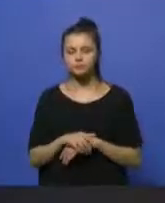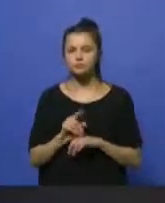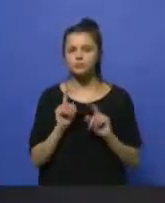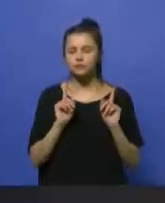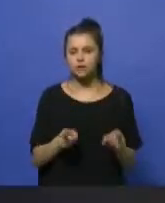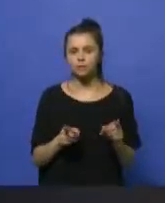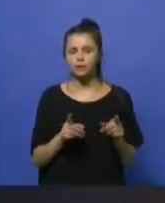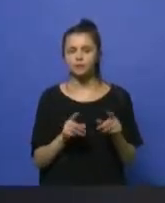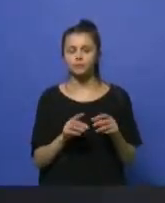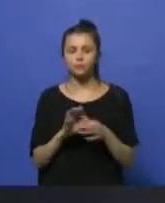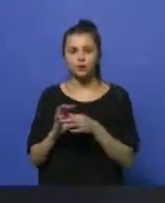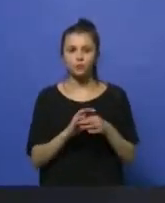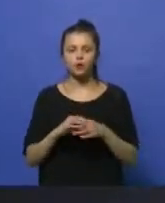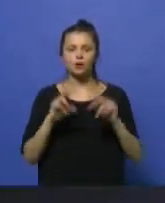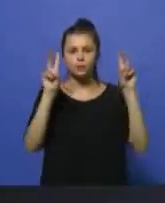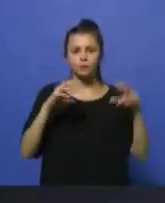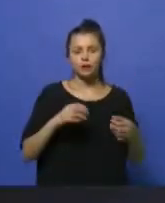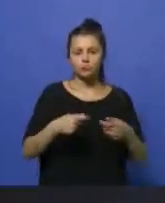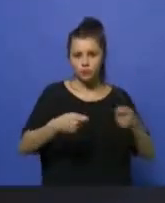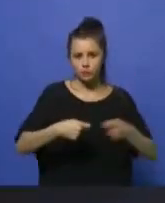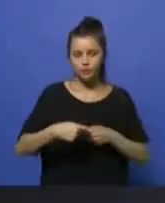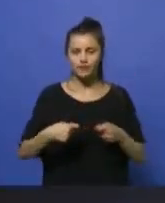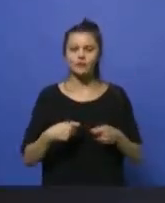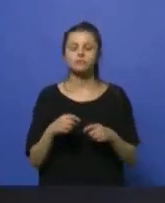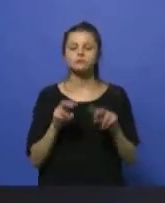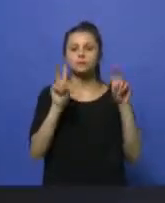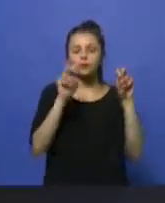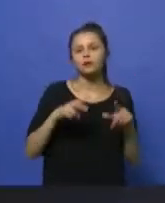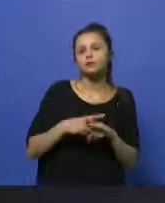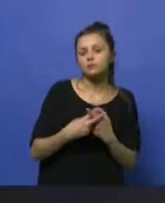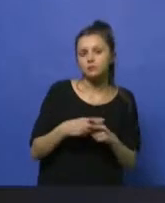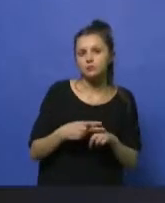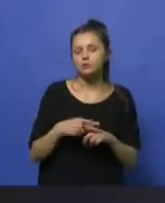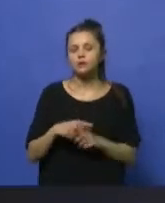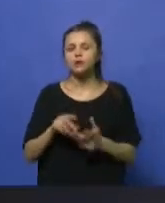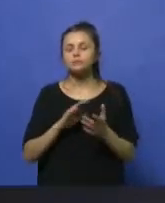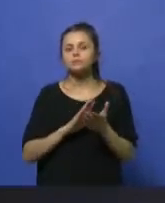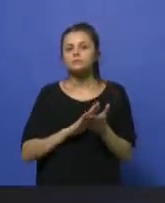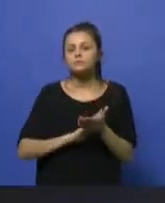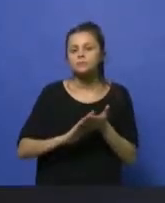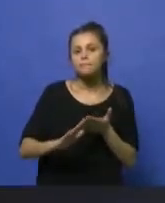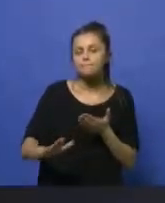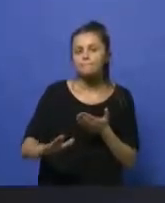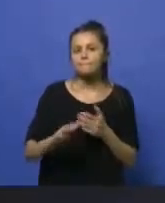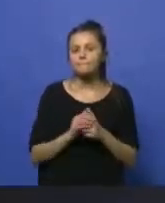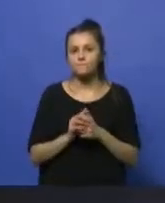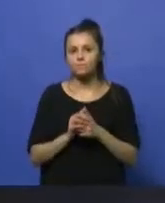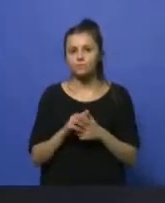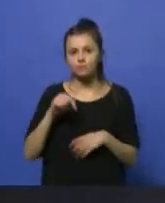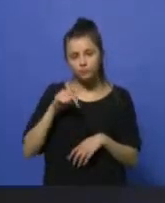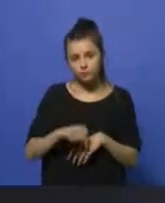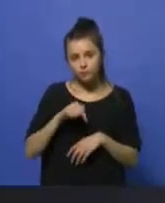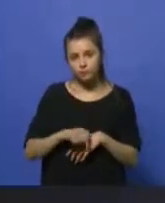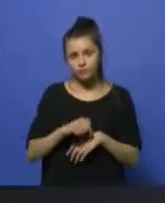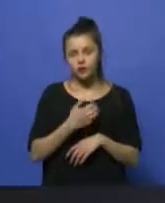También tiene que ver con lo comercial y en este caso se relaciona con la tecnología, porque vamos a hablar de la nueva disposición que rige desde hoy